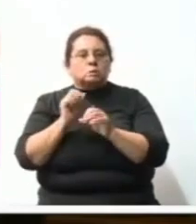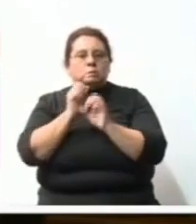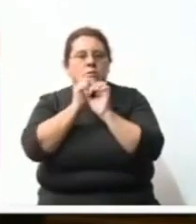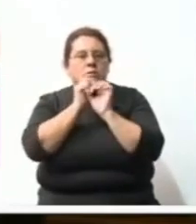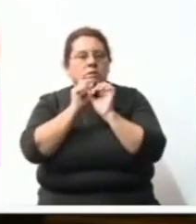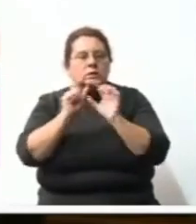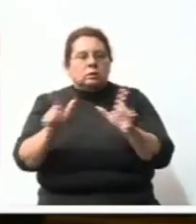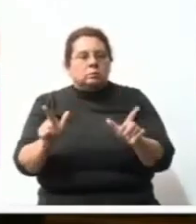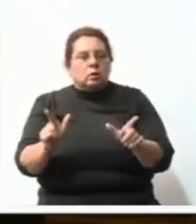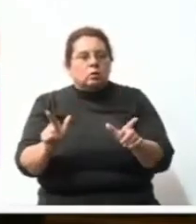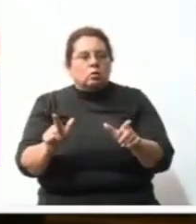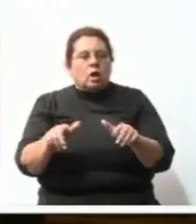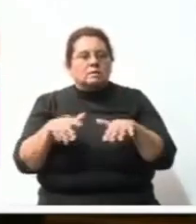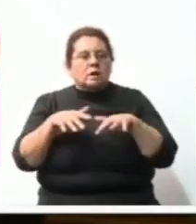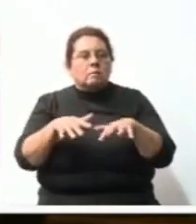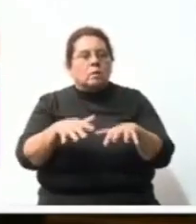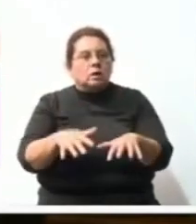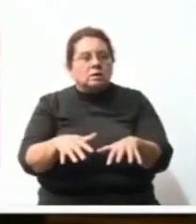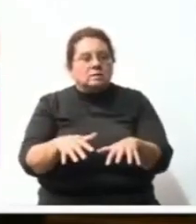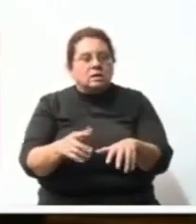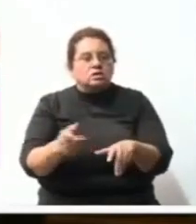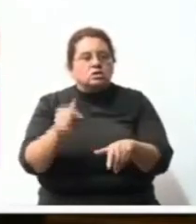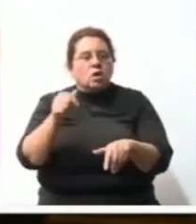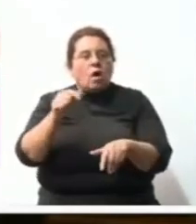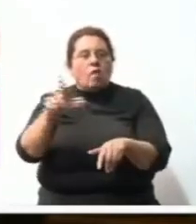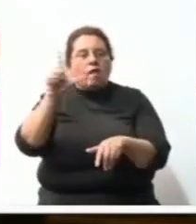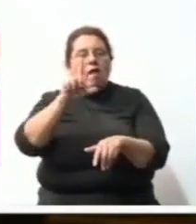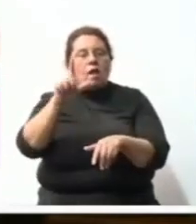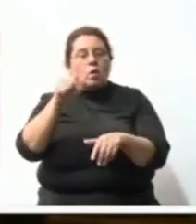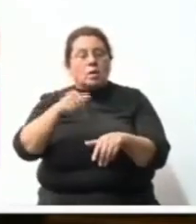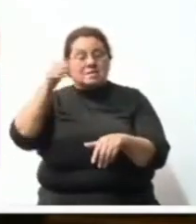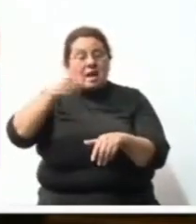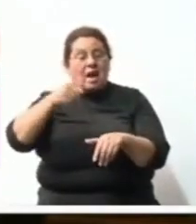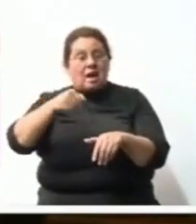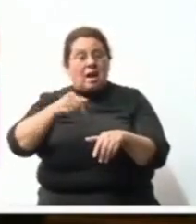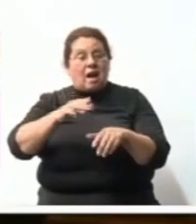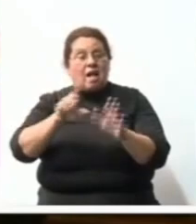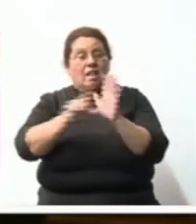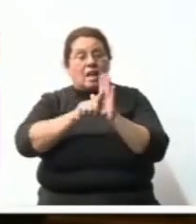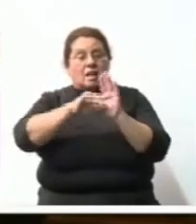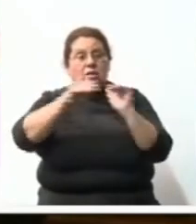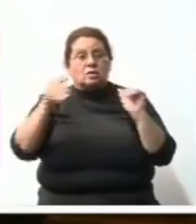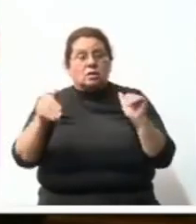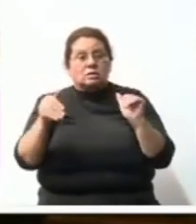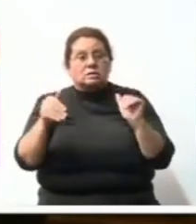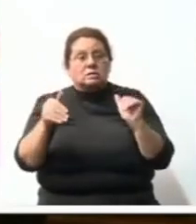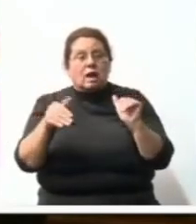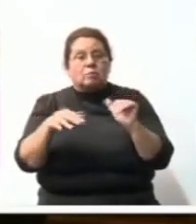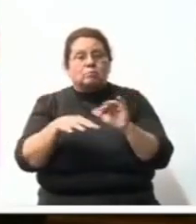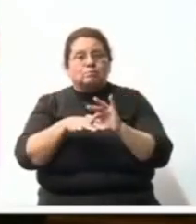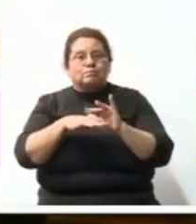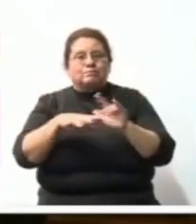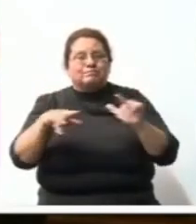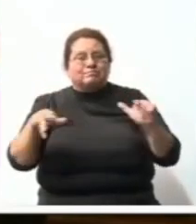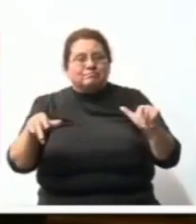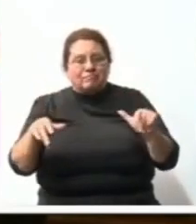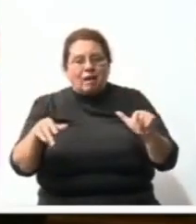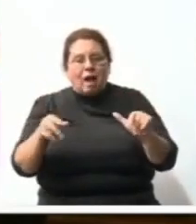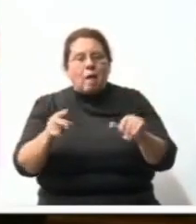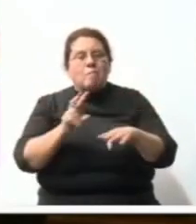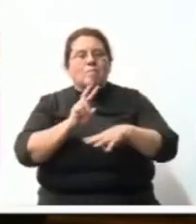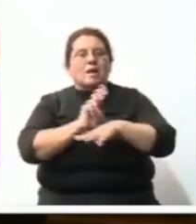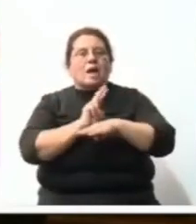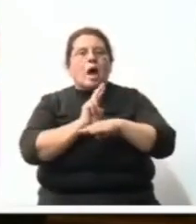que realizamos el escrache que realizamos aquí adentro lo que se desplegó fue un operativo represivo descomunal para cuidar